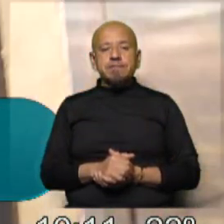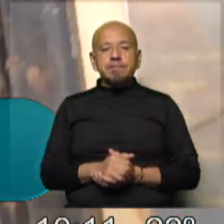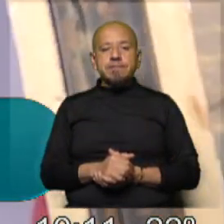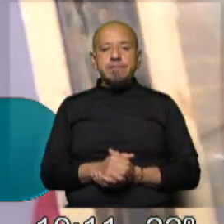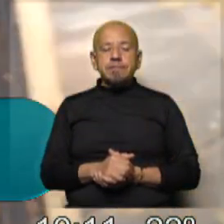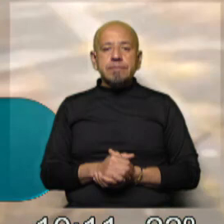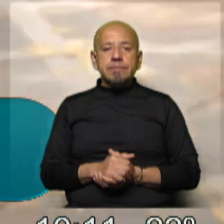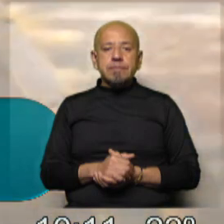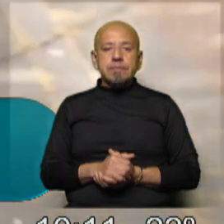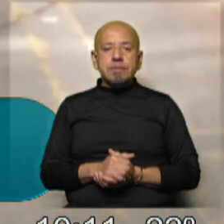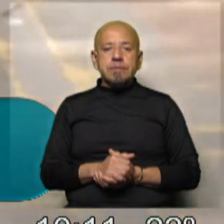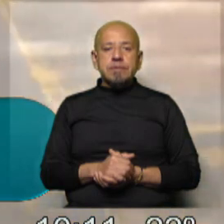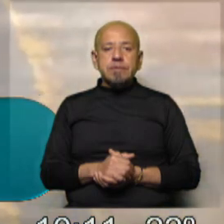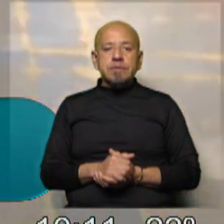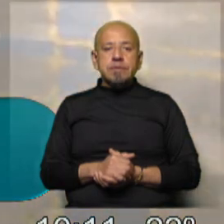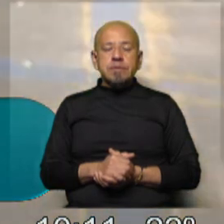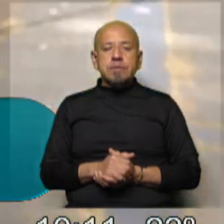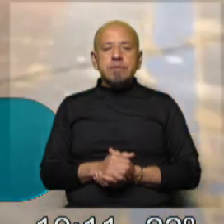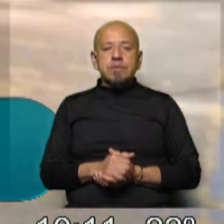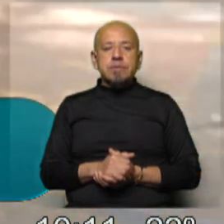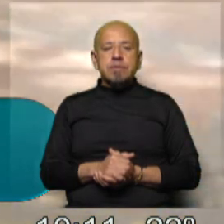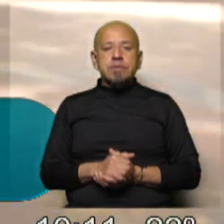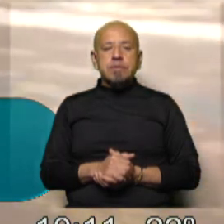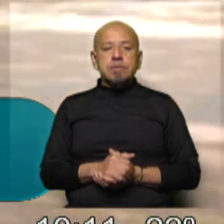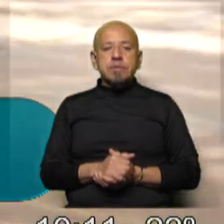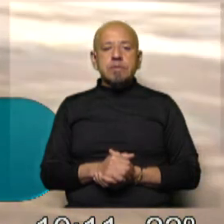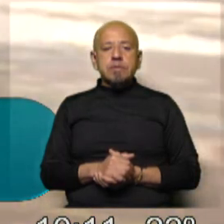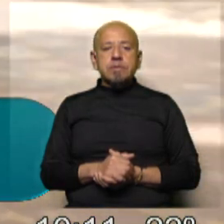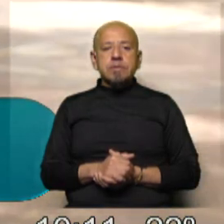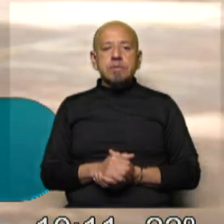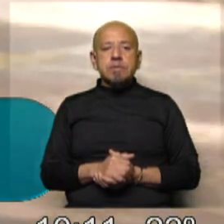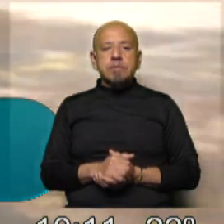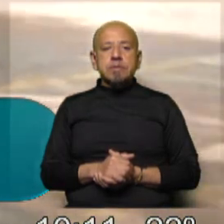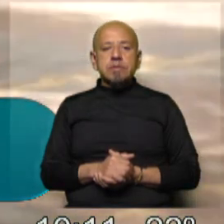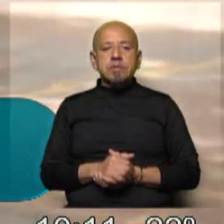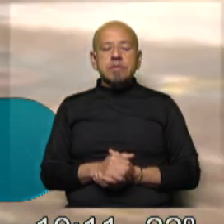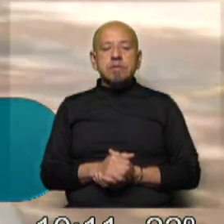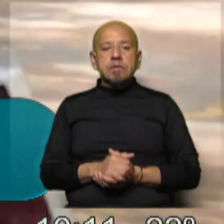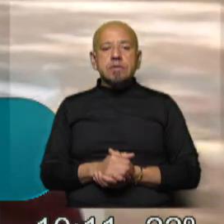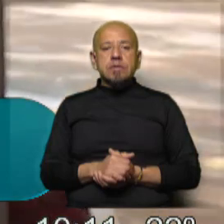adentro del juego. A ver, acá me dice usted, Mónica, acá estoy bien.